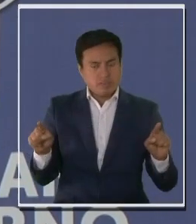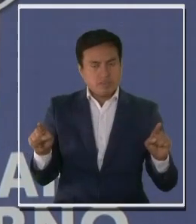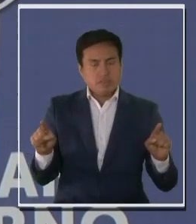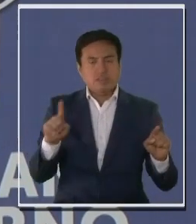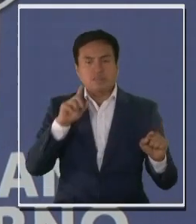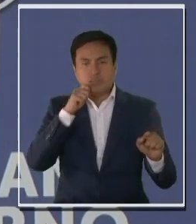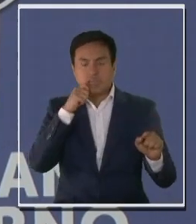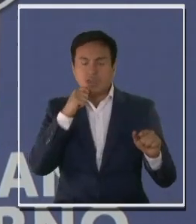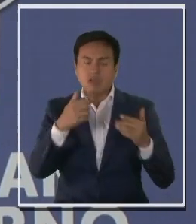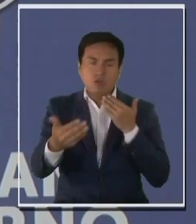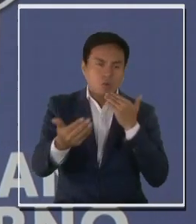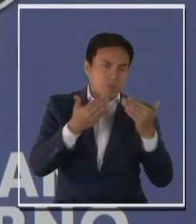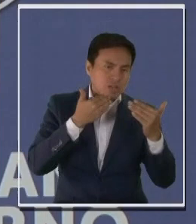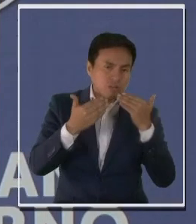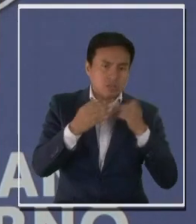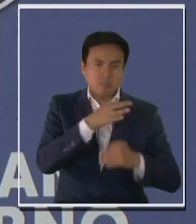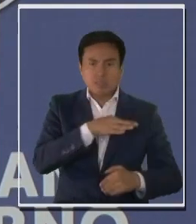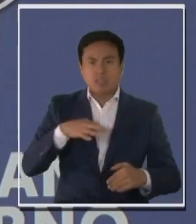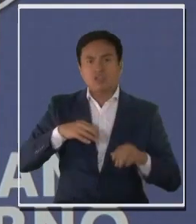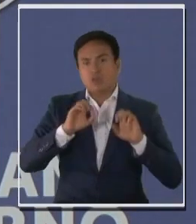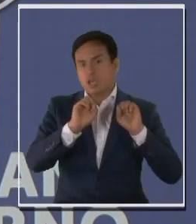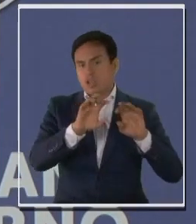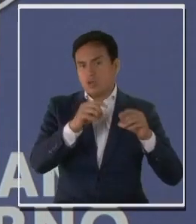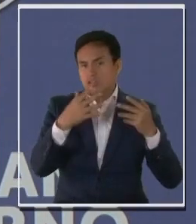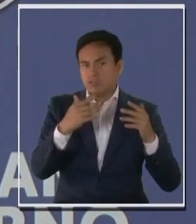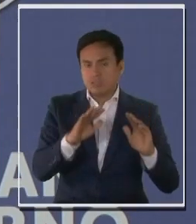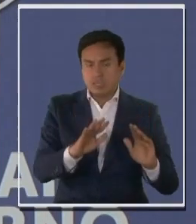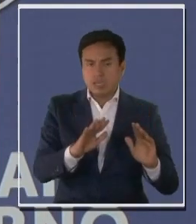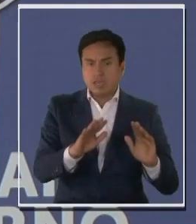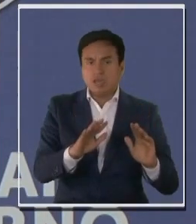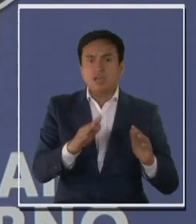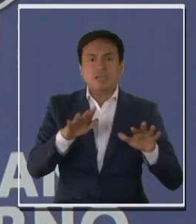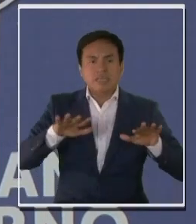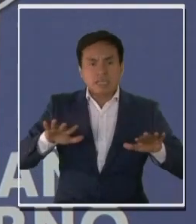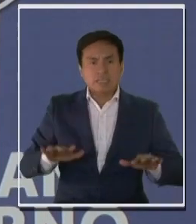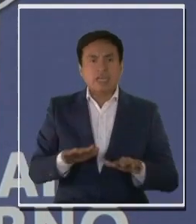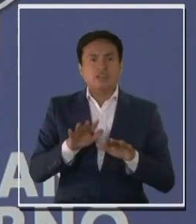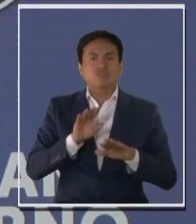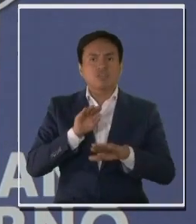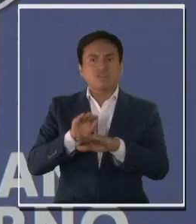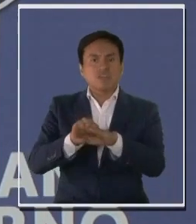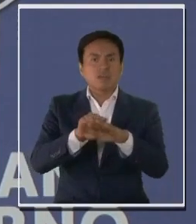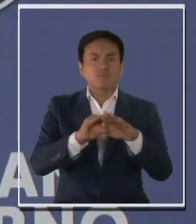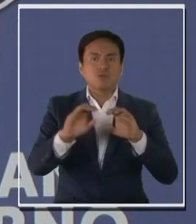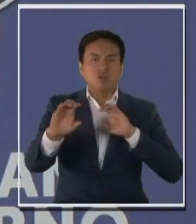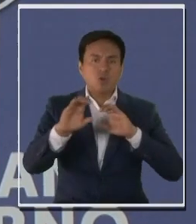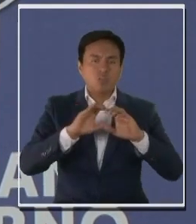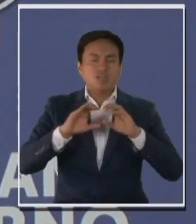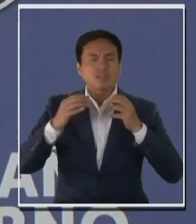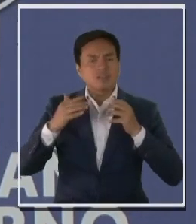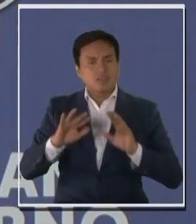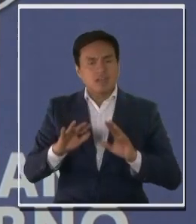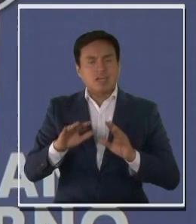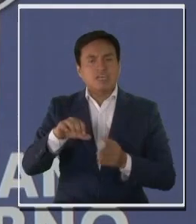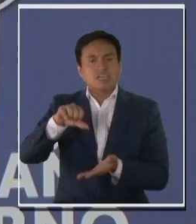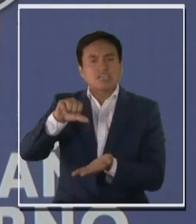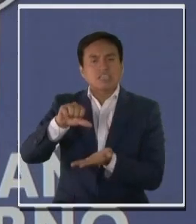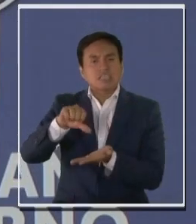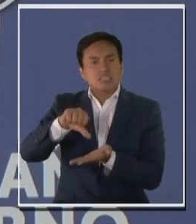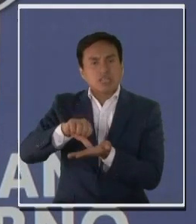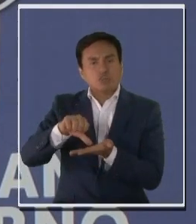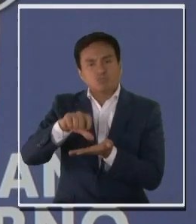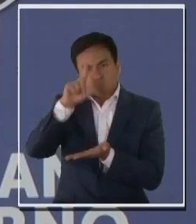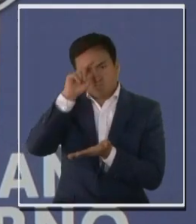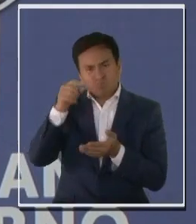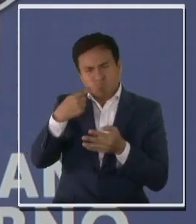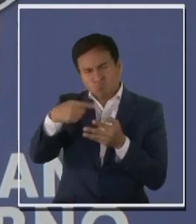han tenido conversaciones con el Ministerio de Educación hemos tratado de notificar y de conversar con los centros asistenciales